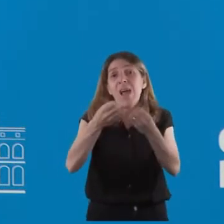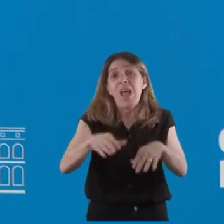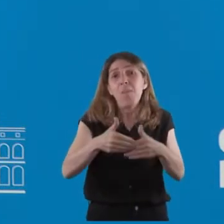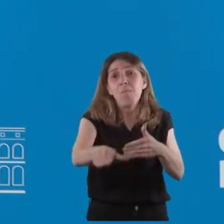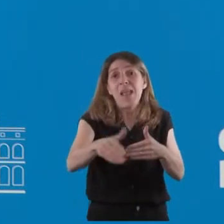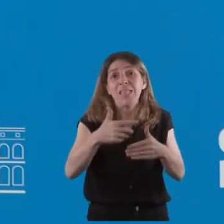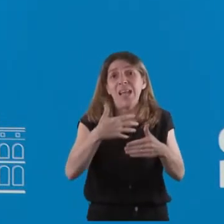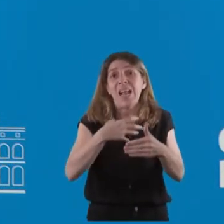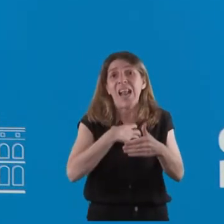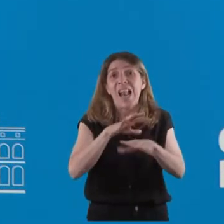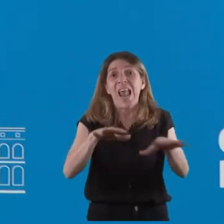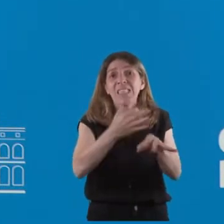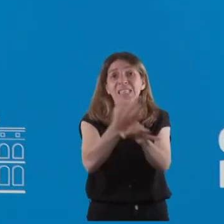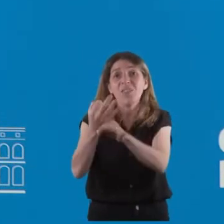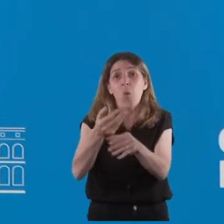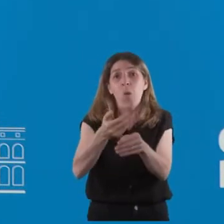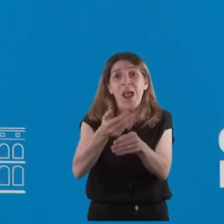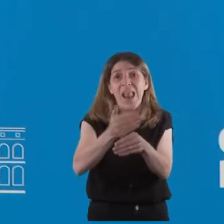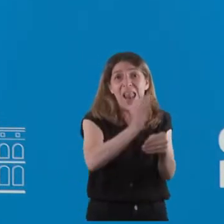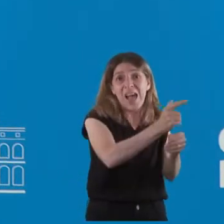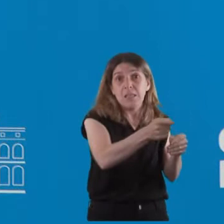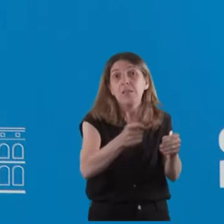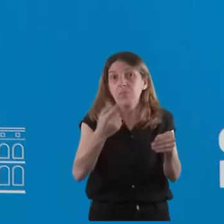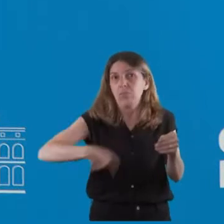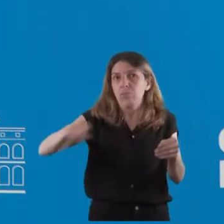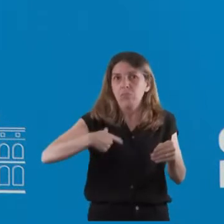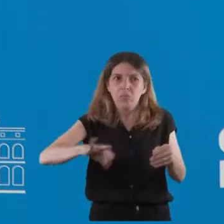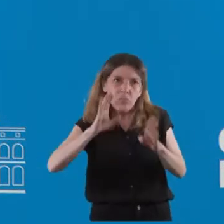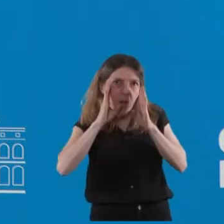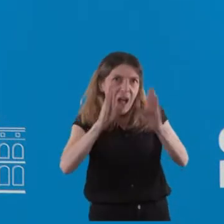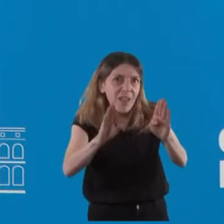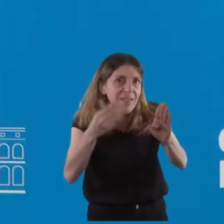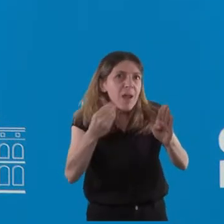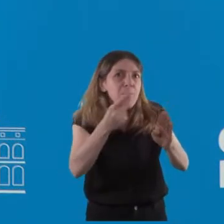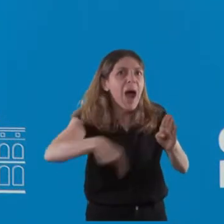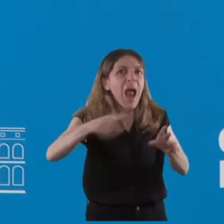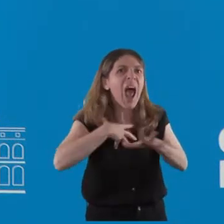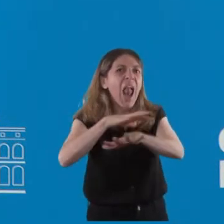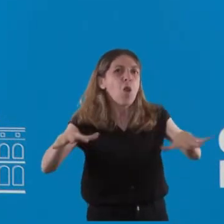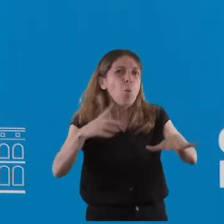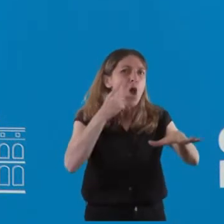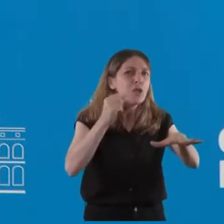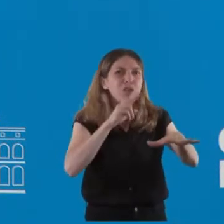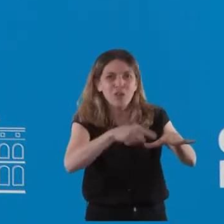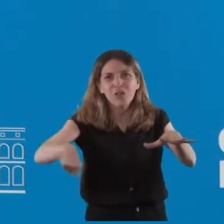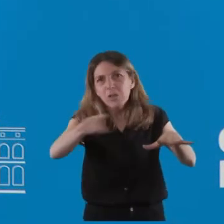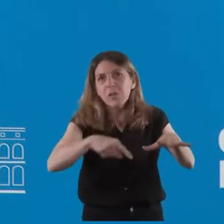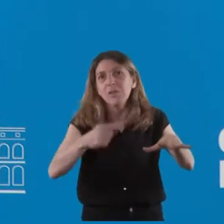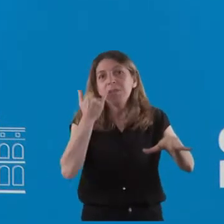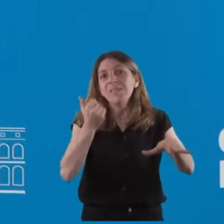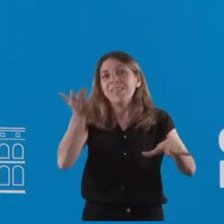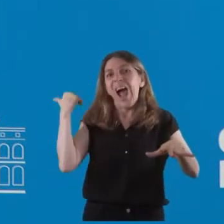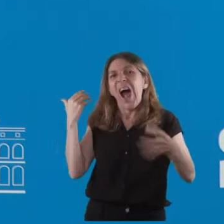próximamente que llevan donde tenemos que concentrarnos para que la mayoría de los estudiantes y estudiantes que dejaron